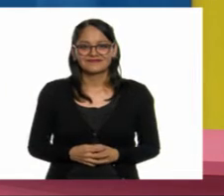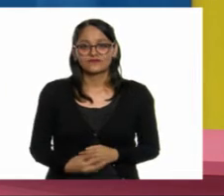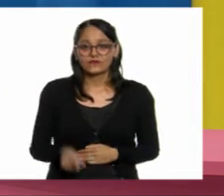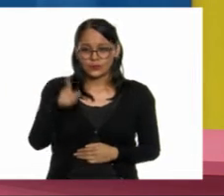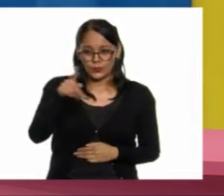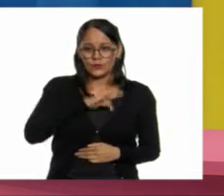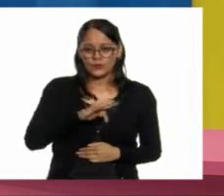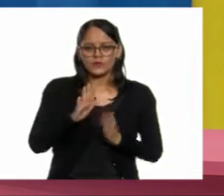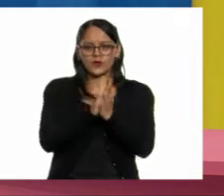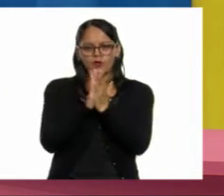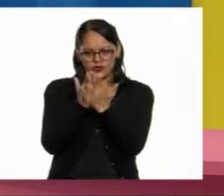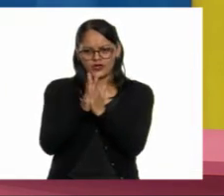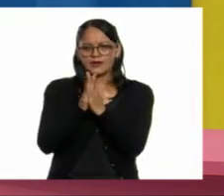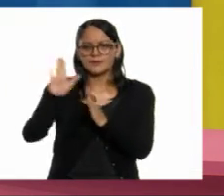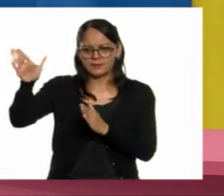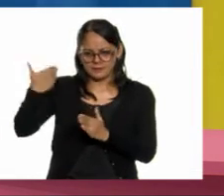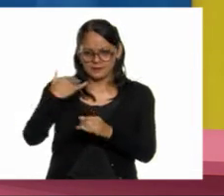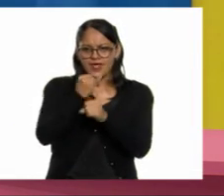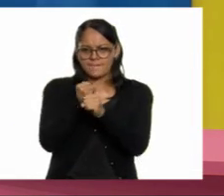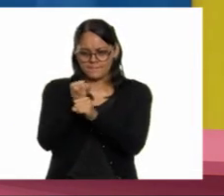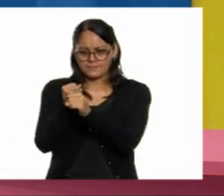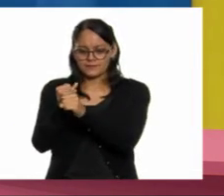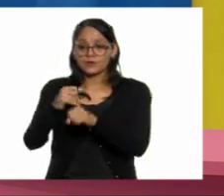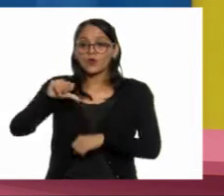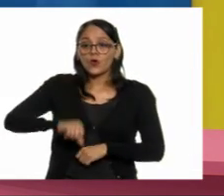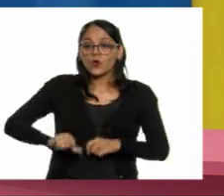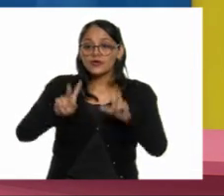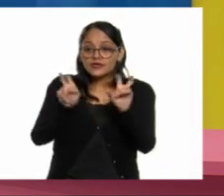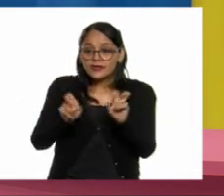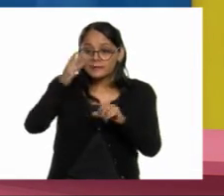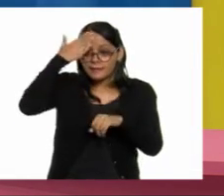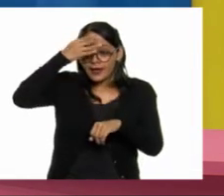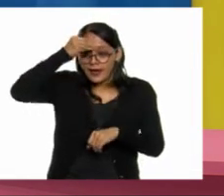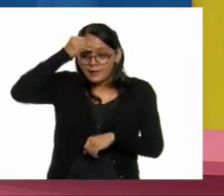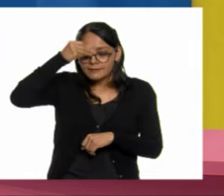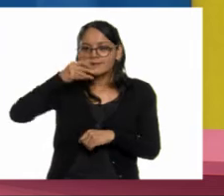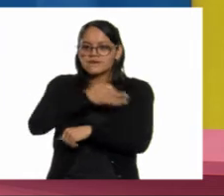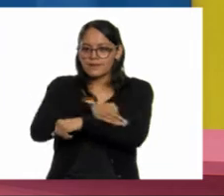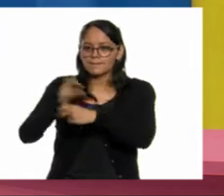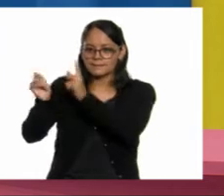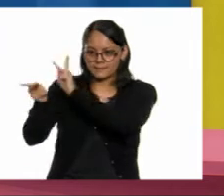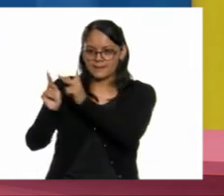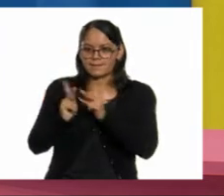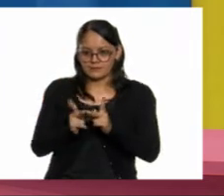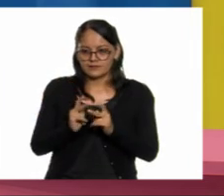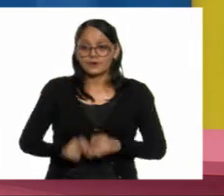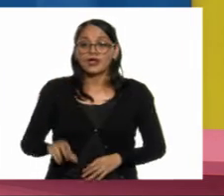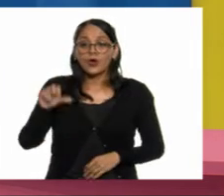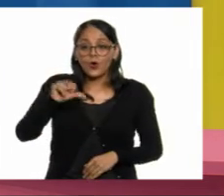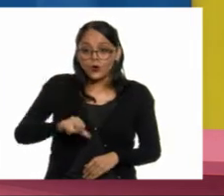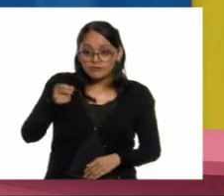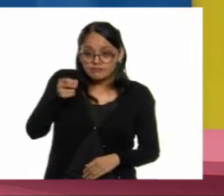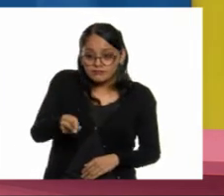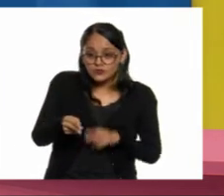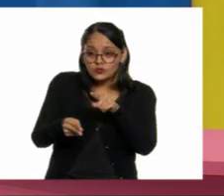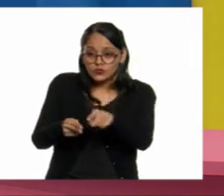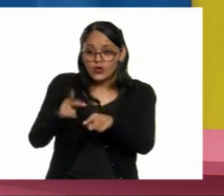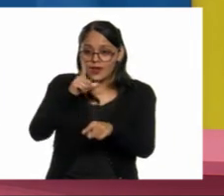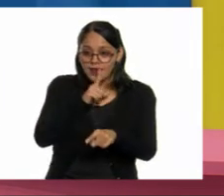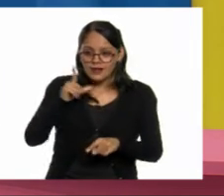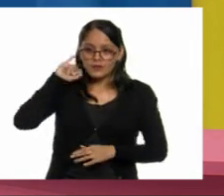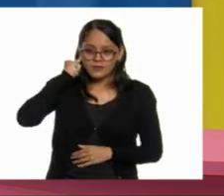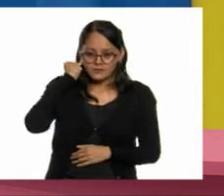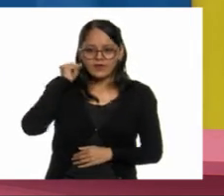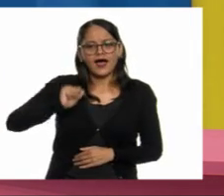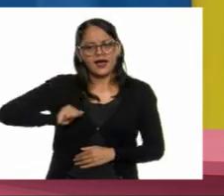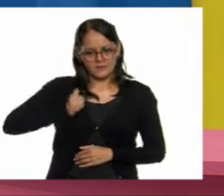Si te es posible, consulta otros libros y comenta el tema de hoy con tu familia. Si tienes la fortuna de hablar una lengua indígena, aprovecha este